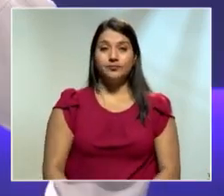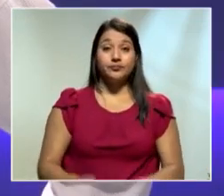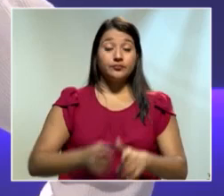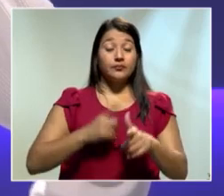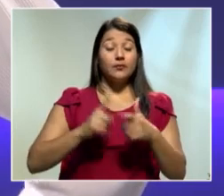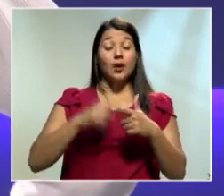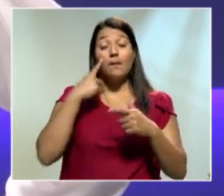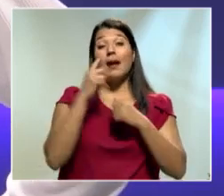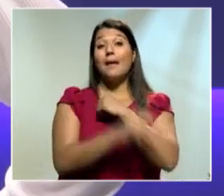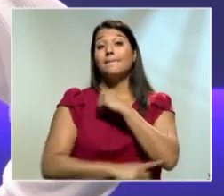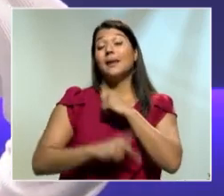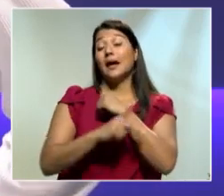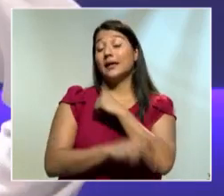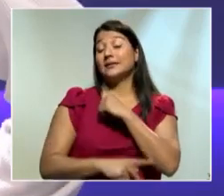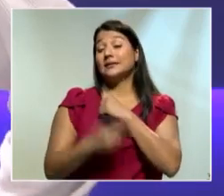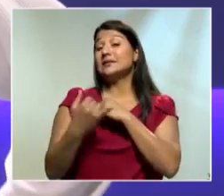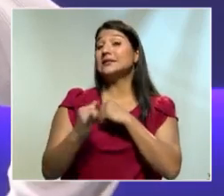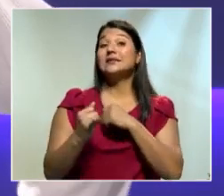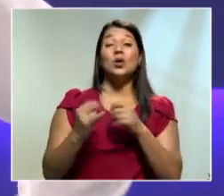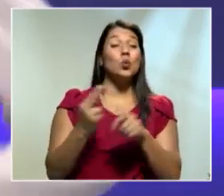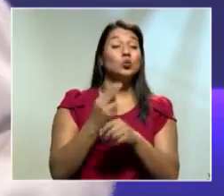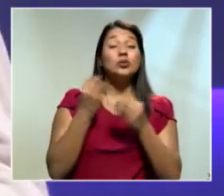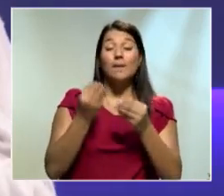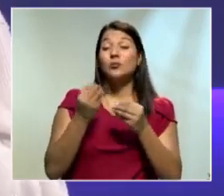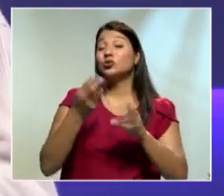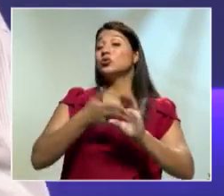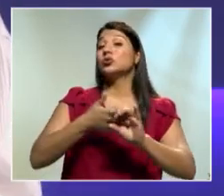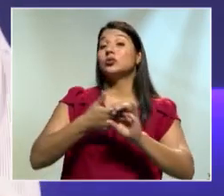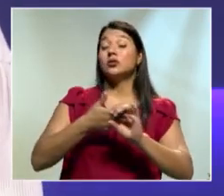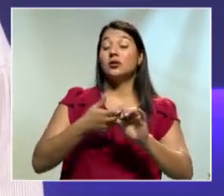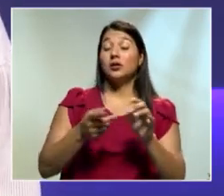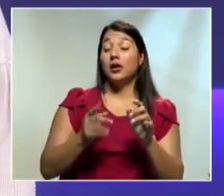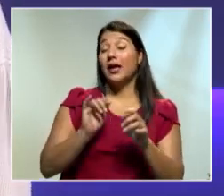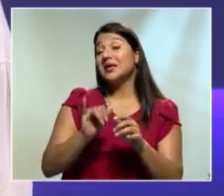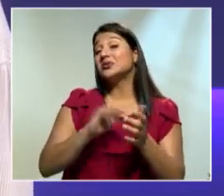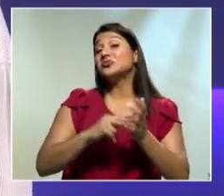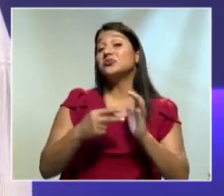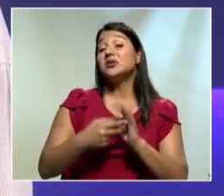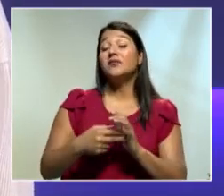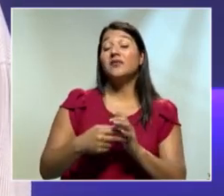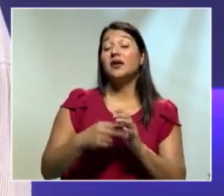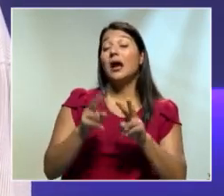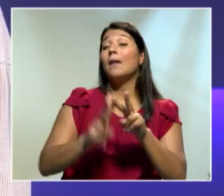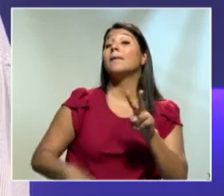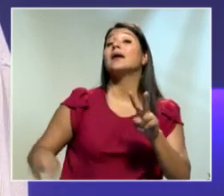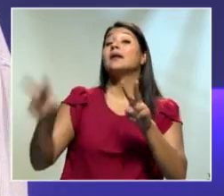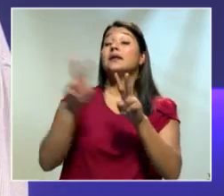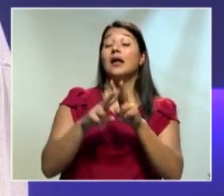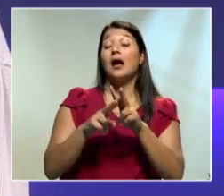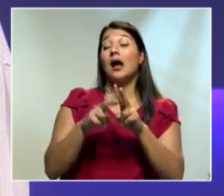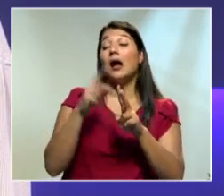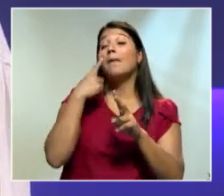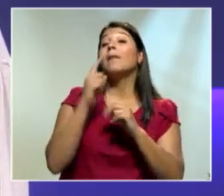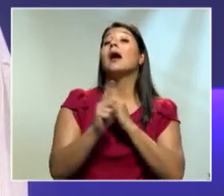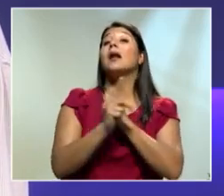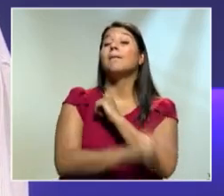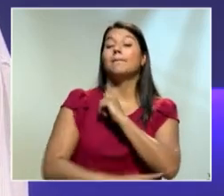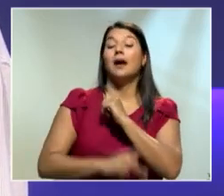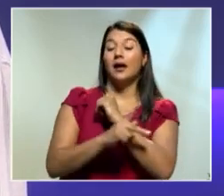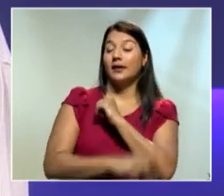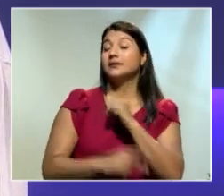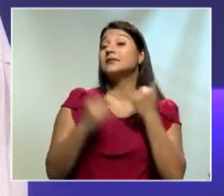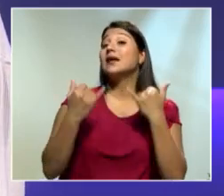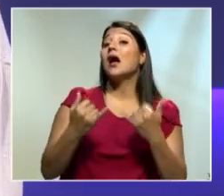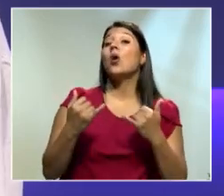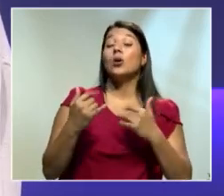para países que generan muchas emisiones, esto es de una ventaja que desfavorece a los países pues, que estamos